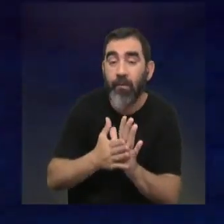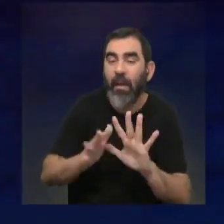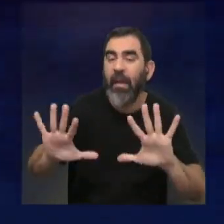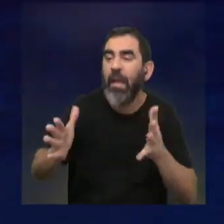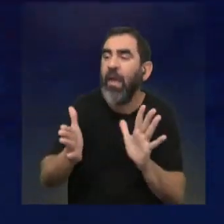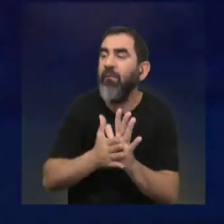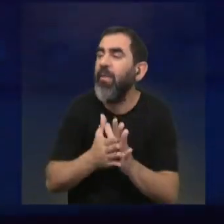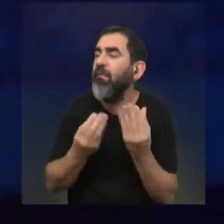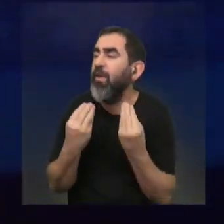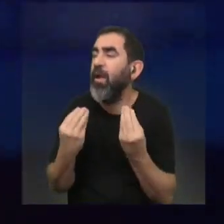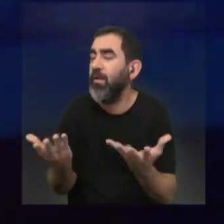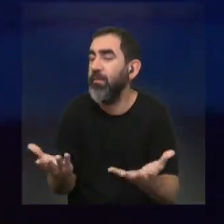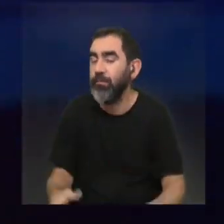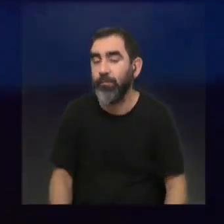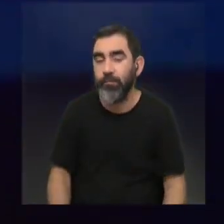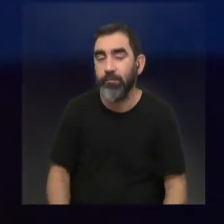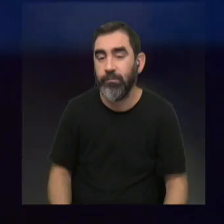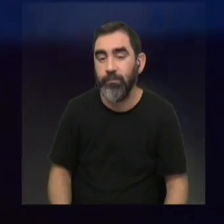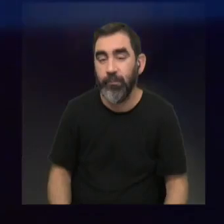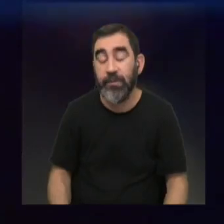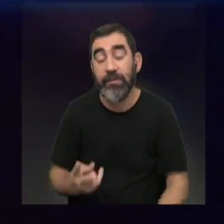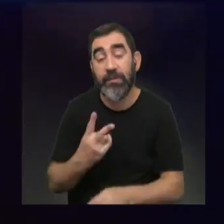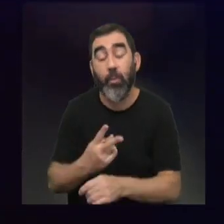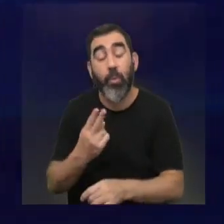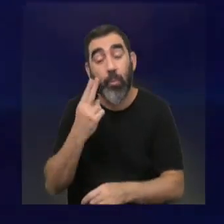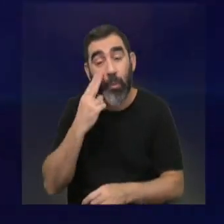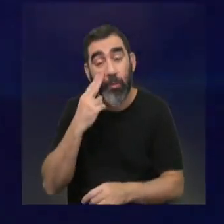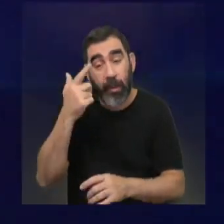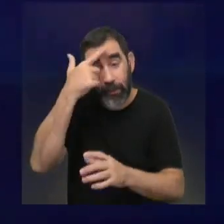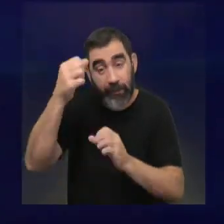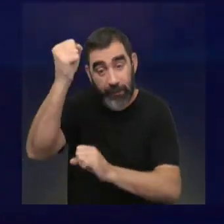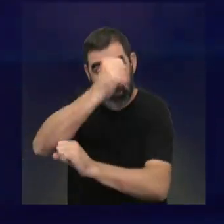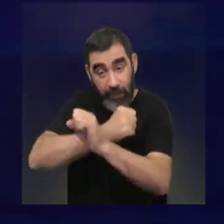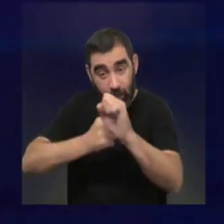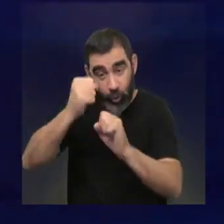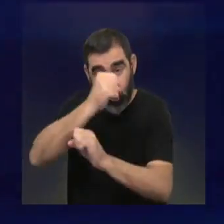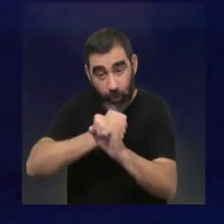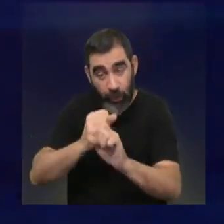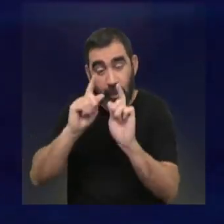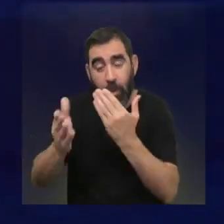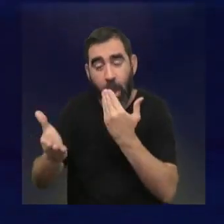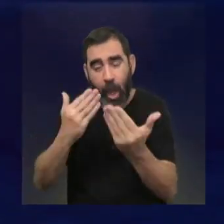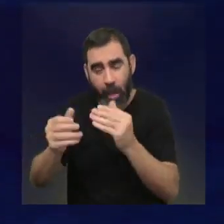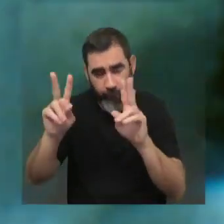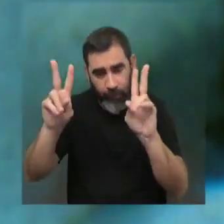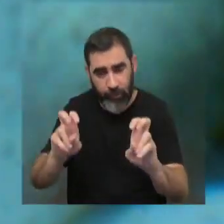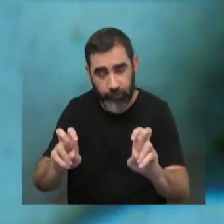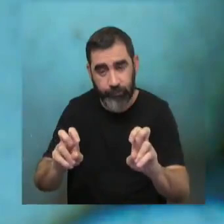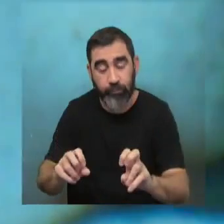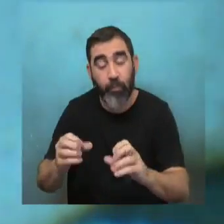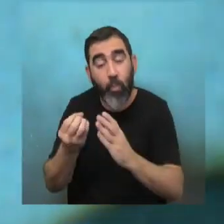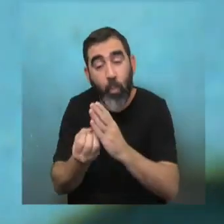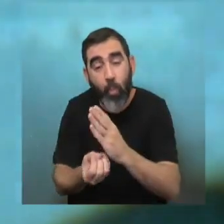cosa. El segundo problema tiene que ver con la tecnología en sí, que también estuvimos comentando varias cuestiones sobre estos. Son